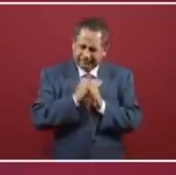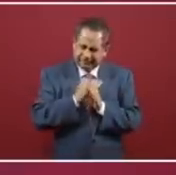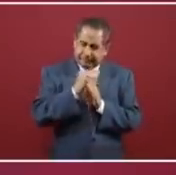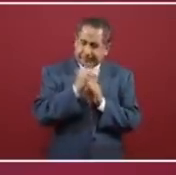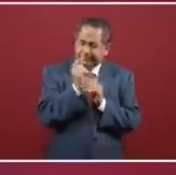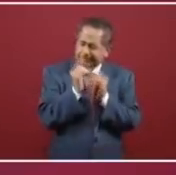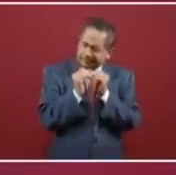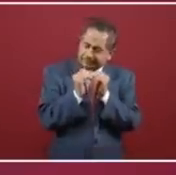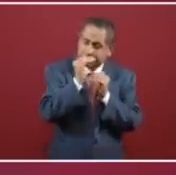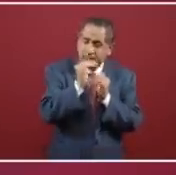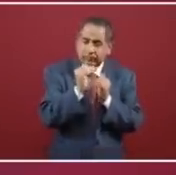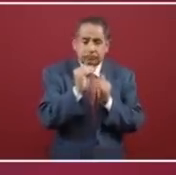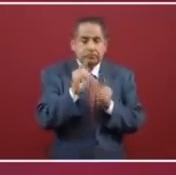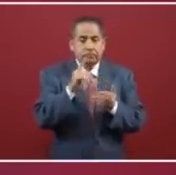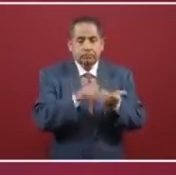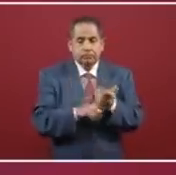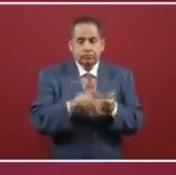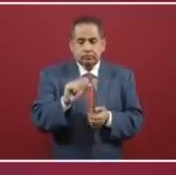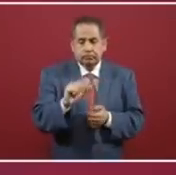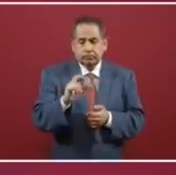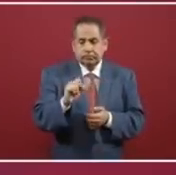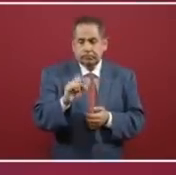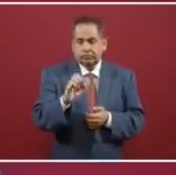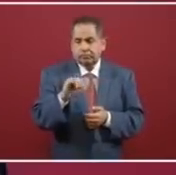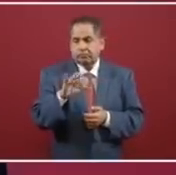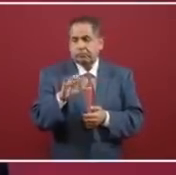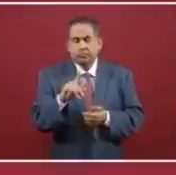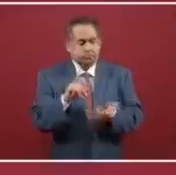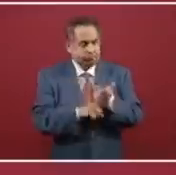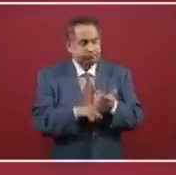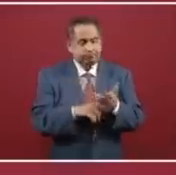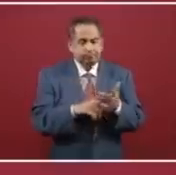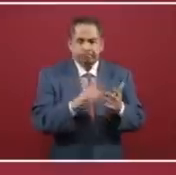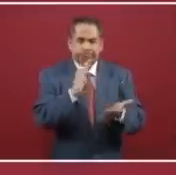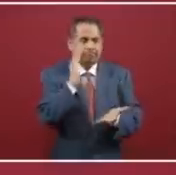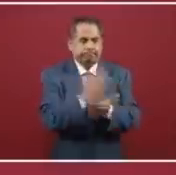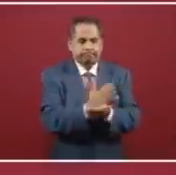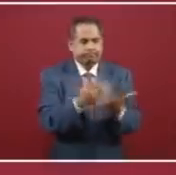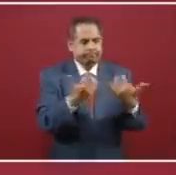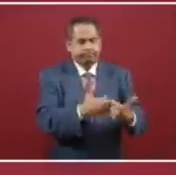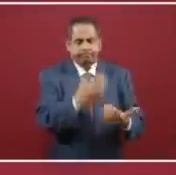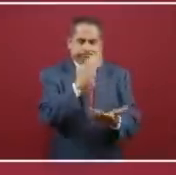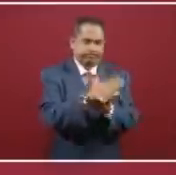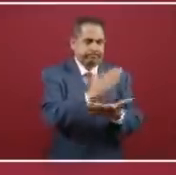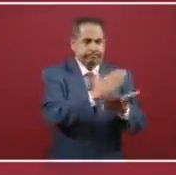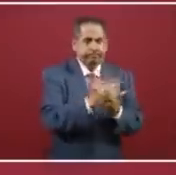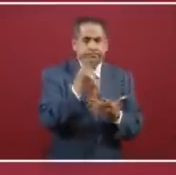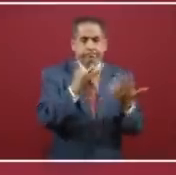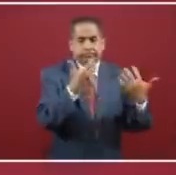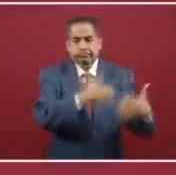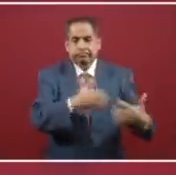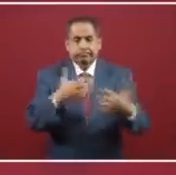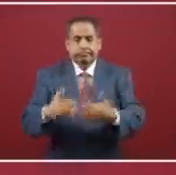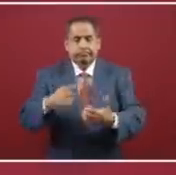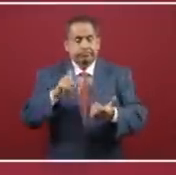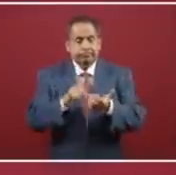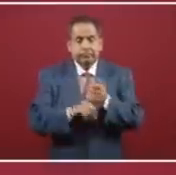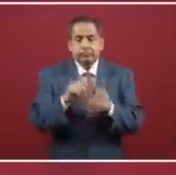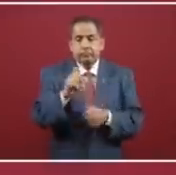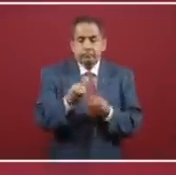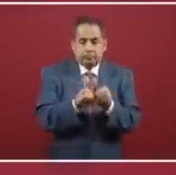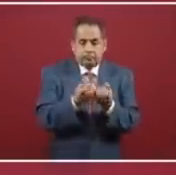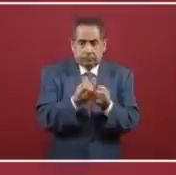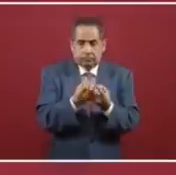arriba del margen permitido de arsénico y que estaban deteniendo la producción en dos de sus plantas del agua mineral